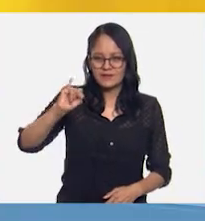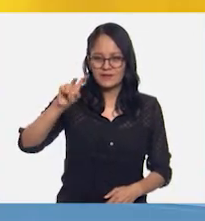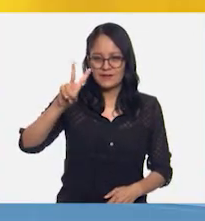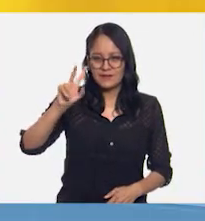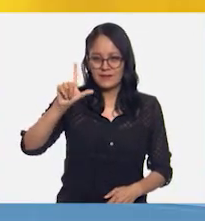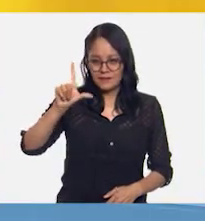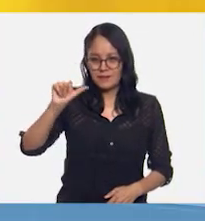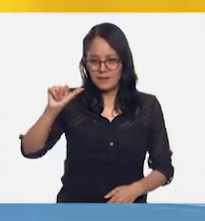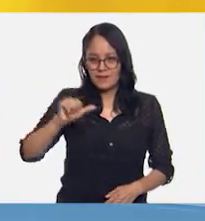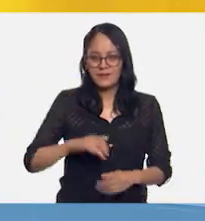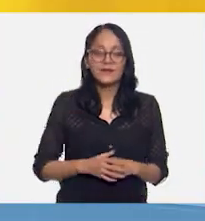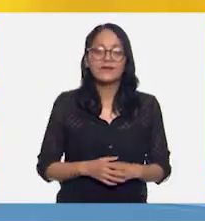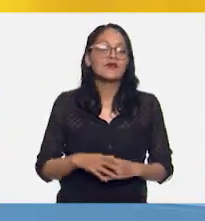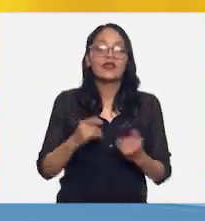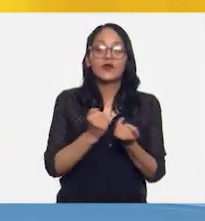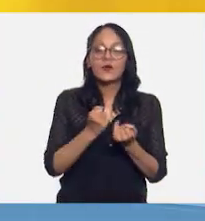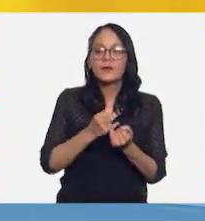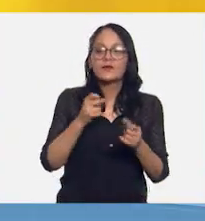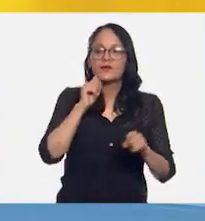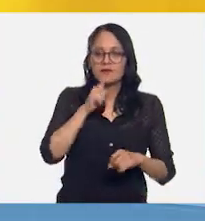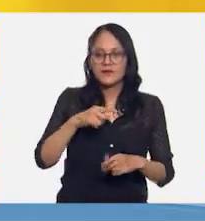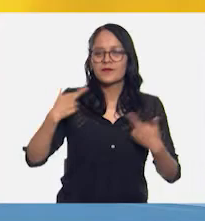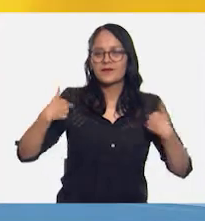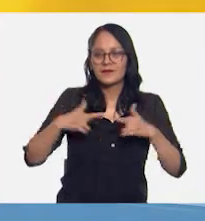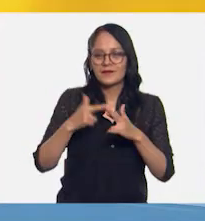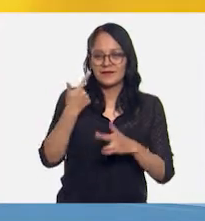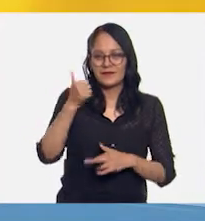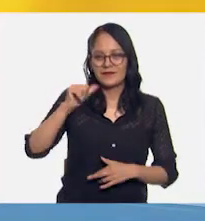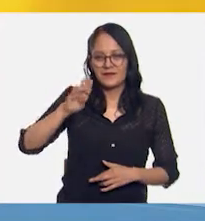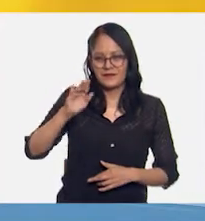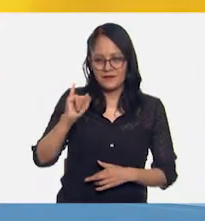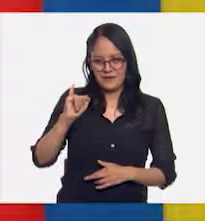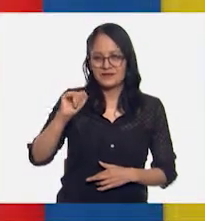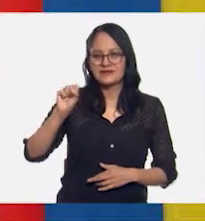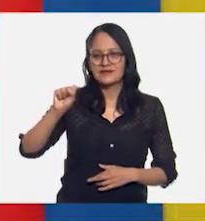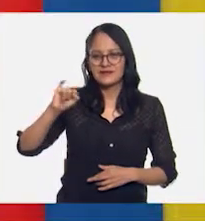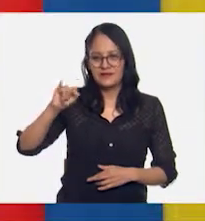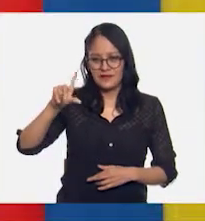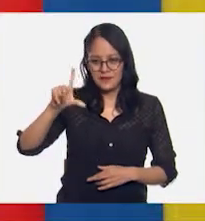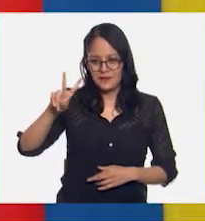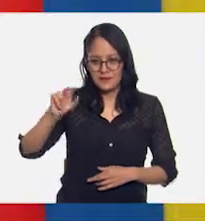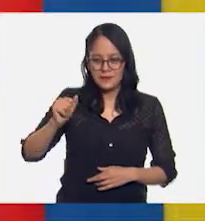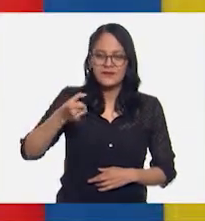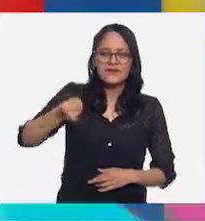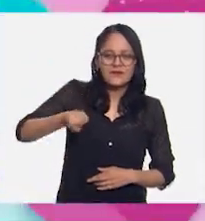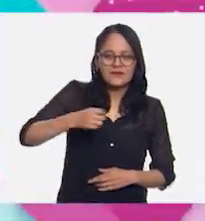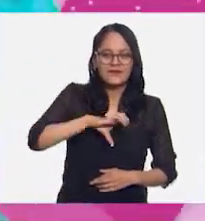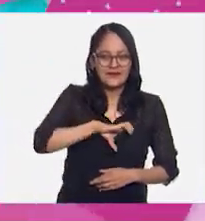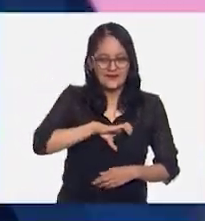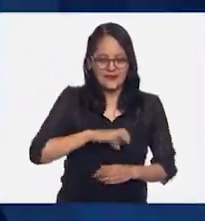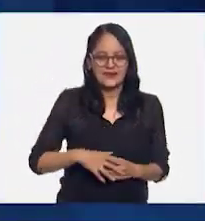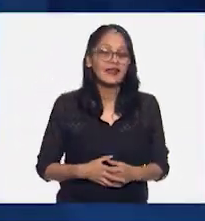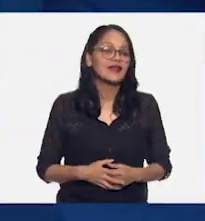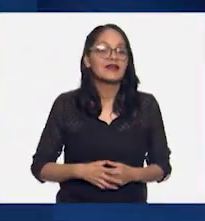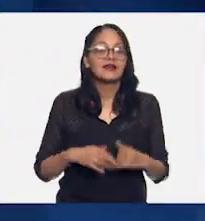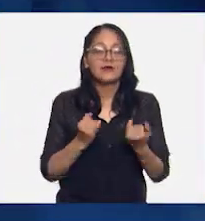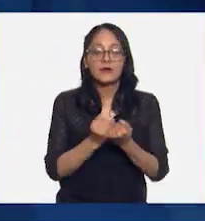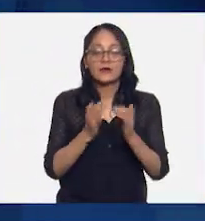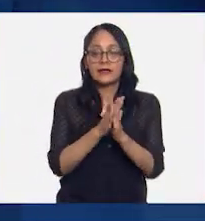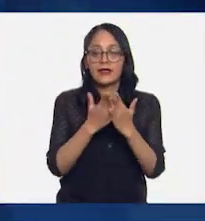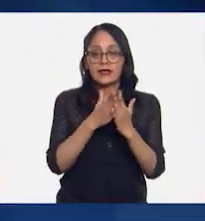yo le quiero mandar un afectuoso saludo a la maestra Gaby Silva. Pero bueno, volviendo a mi relato, Gaby, la lectura